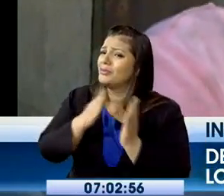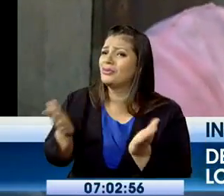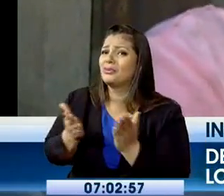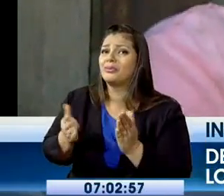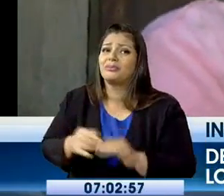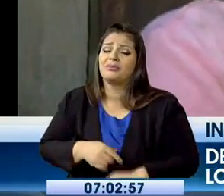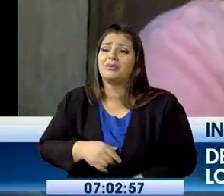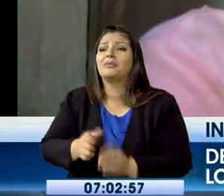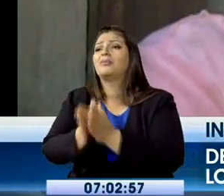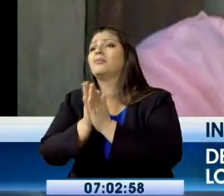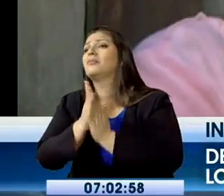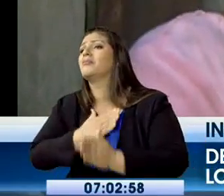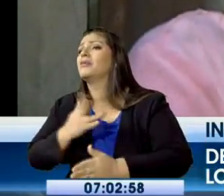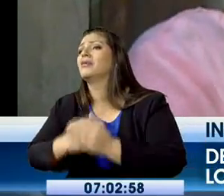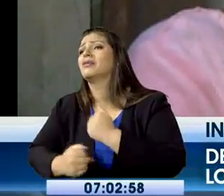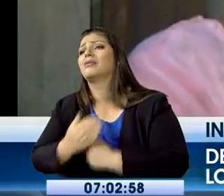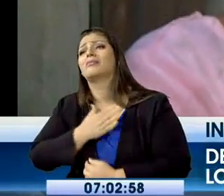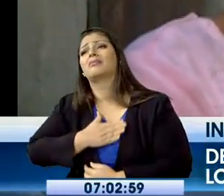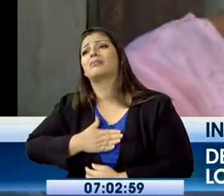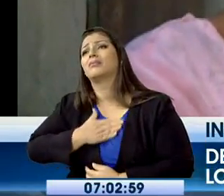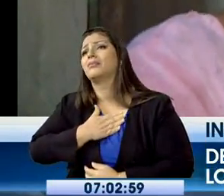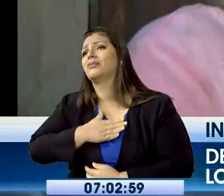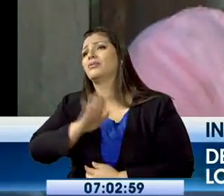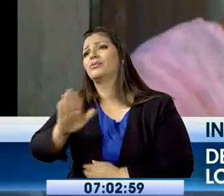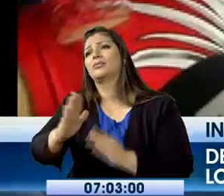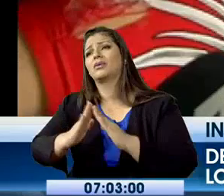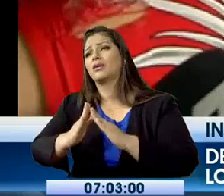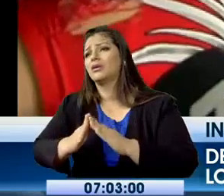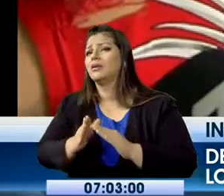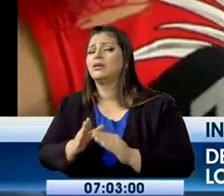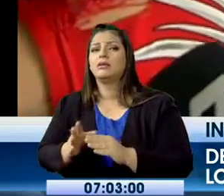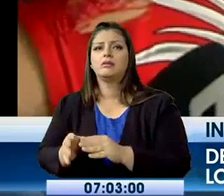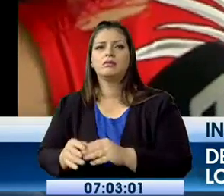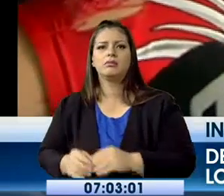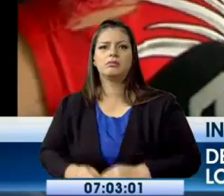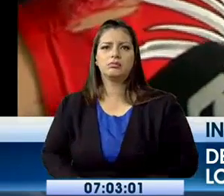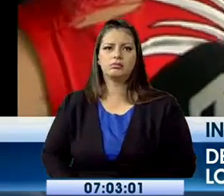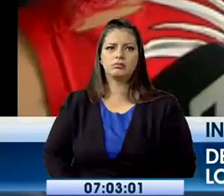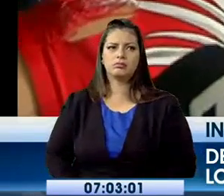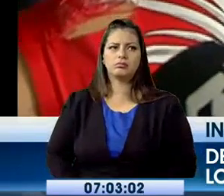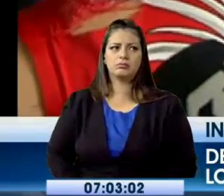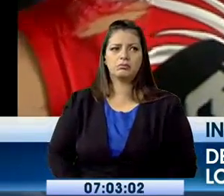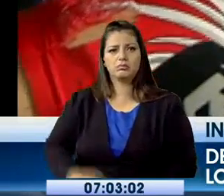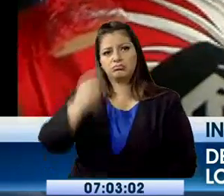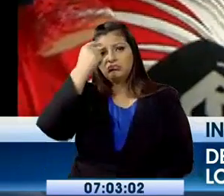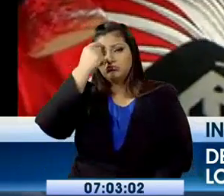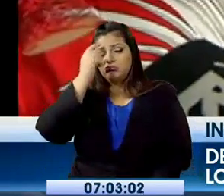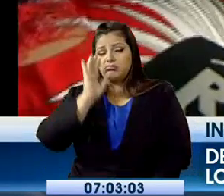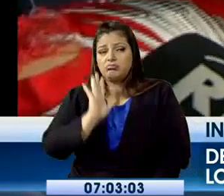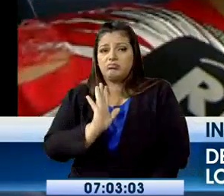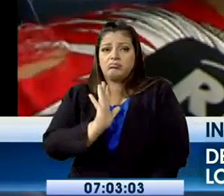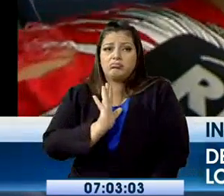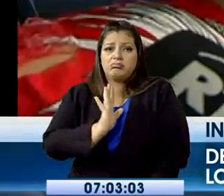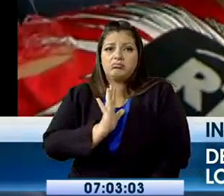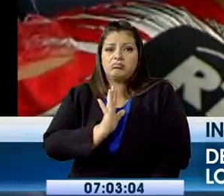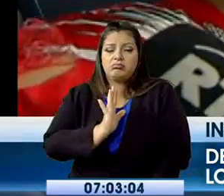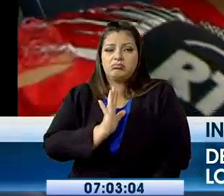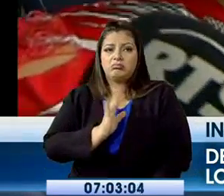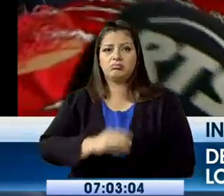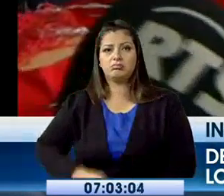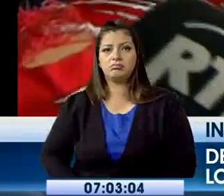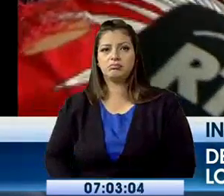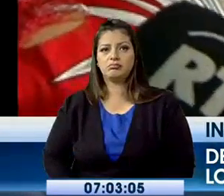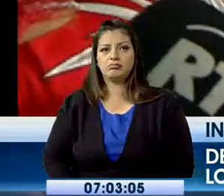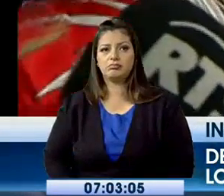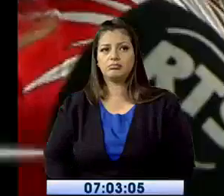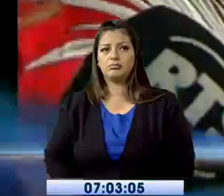comi aar que me ayuden a ireng y me imagino capaz que algo pasó alguno y siempre sí